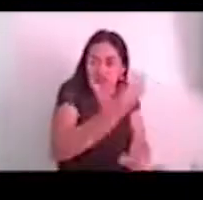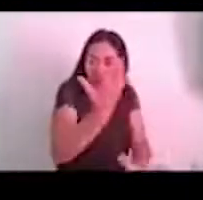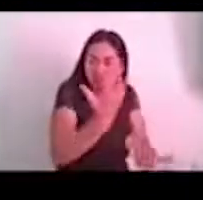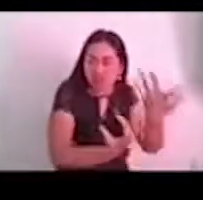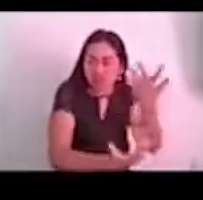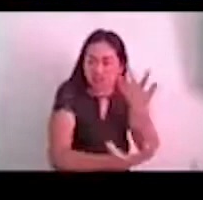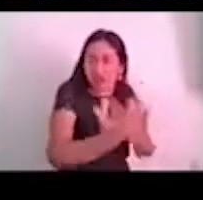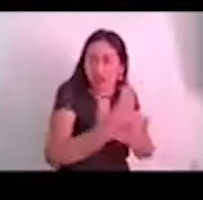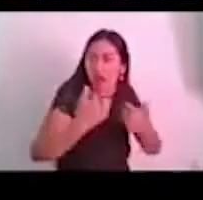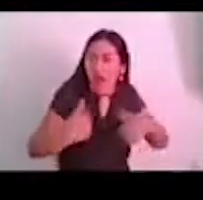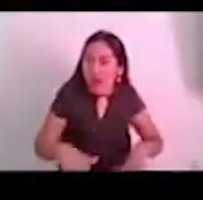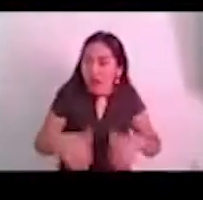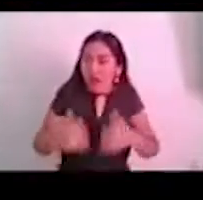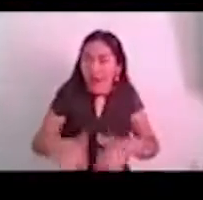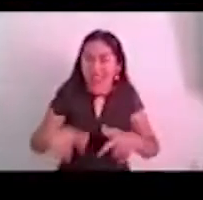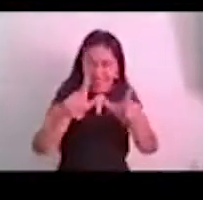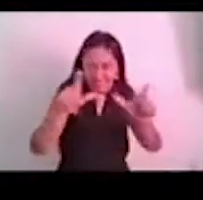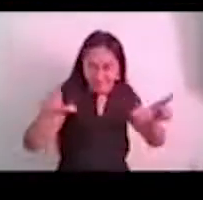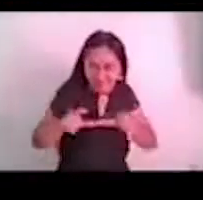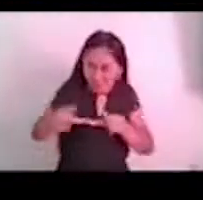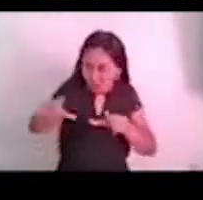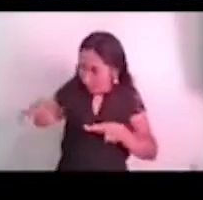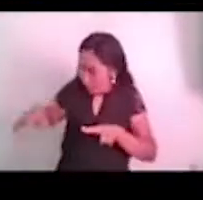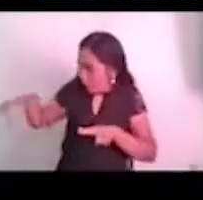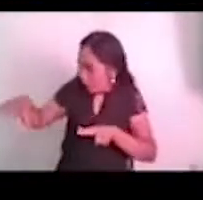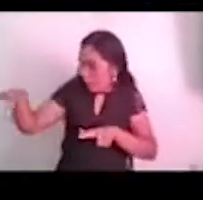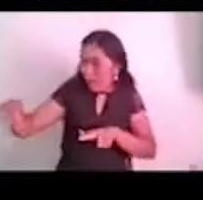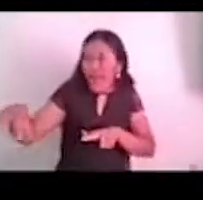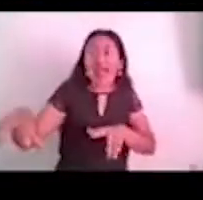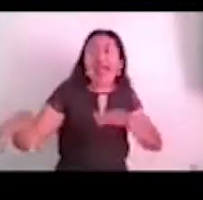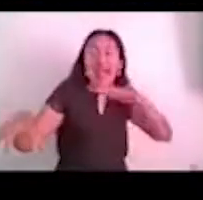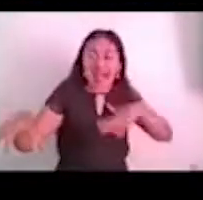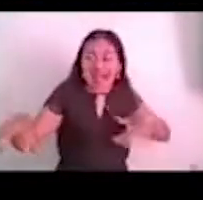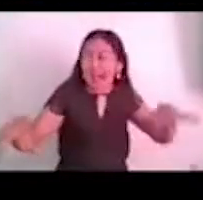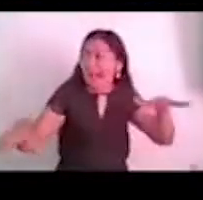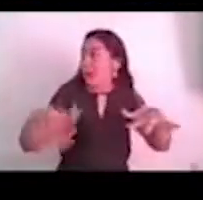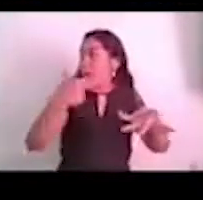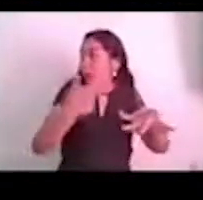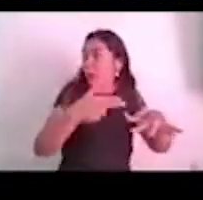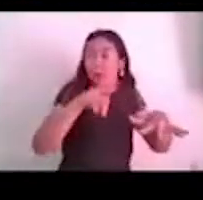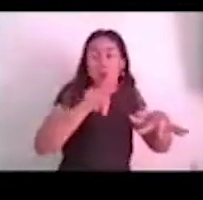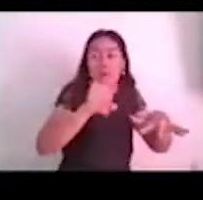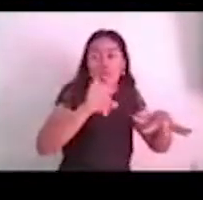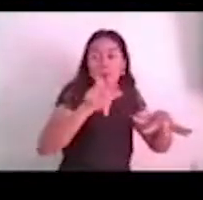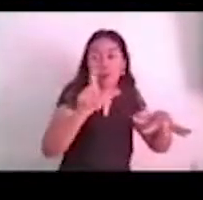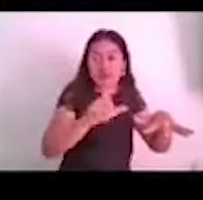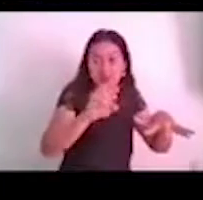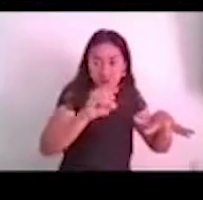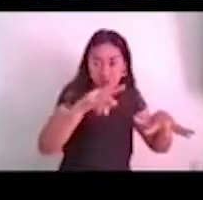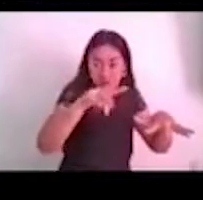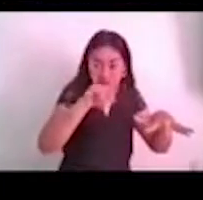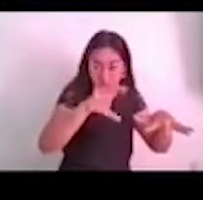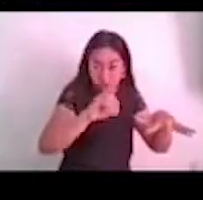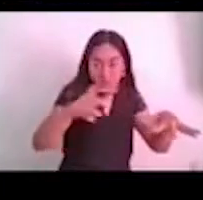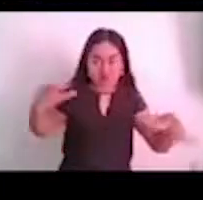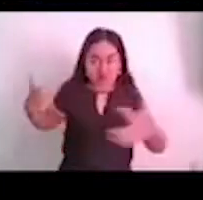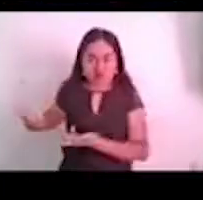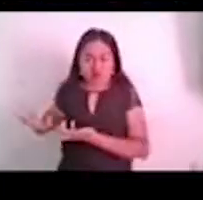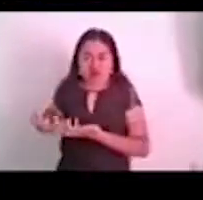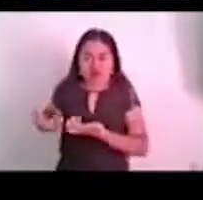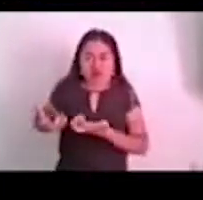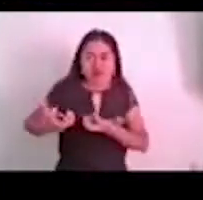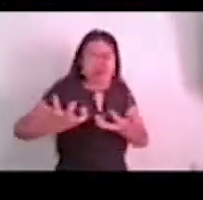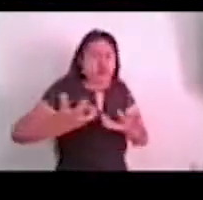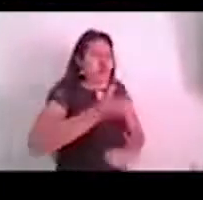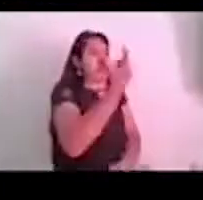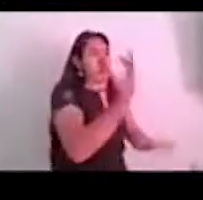de la laguna que van y destruyen Huejotzingo, para que nos demos cuenta de lo bravos que son estos huejotzincas. Y yo